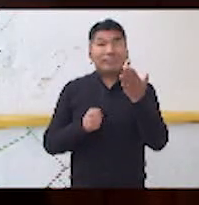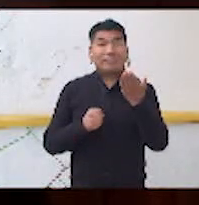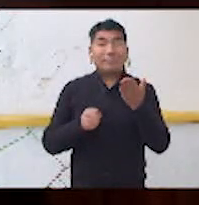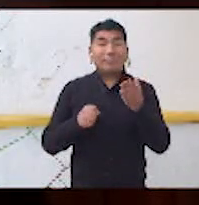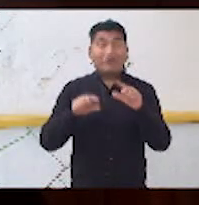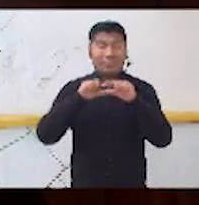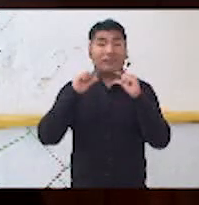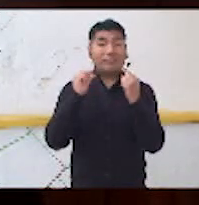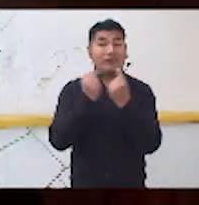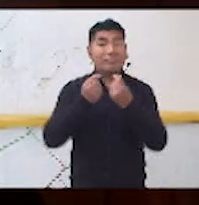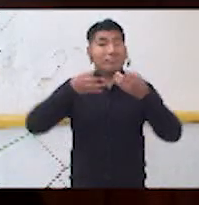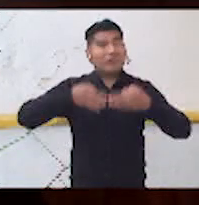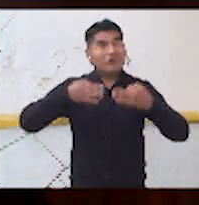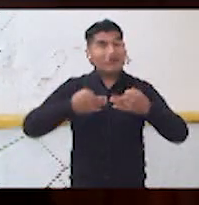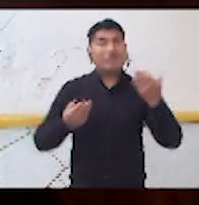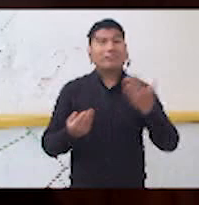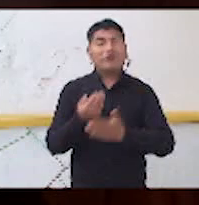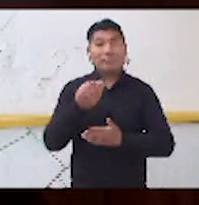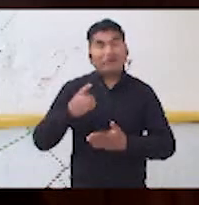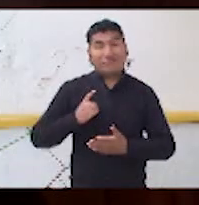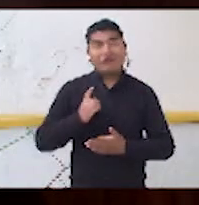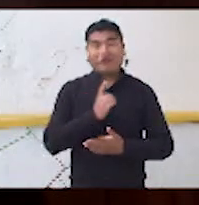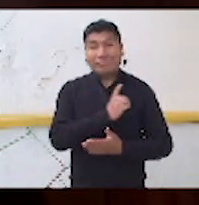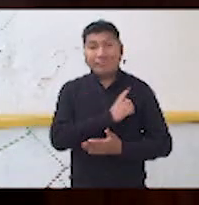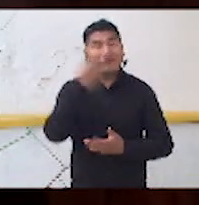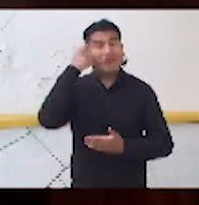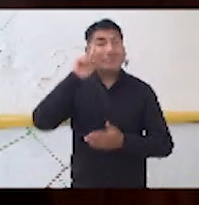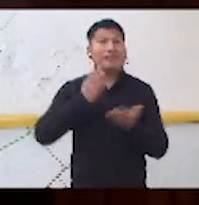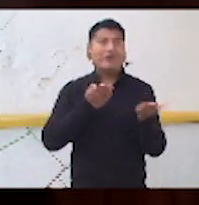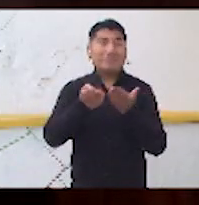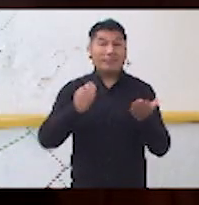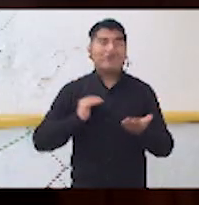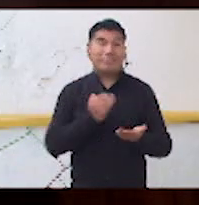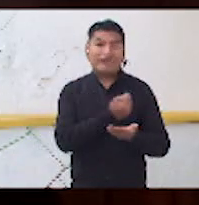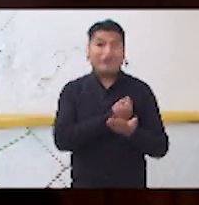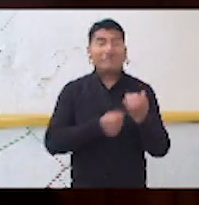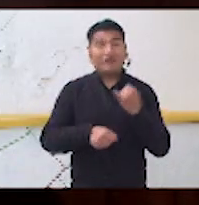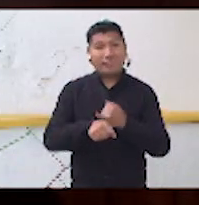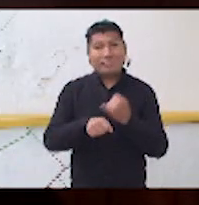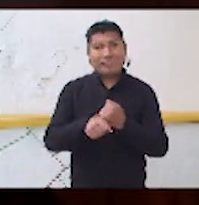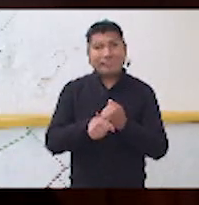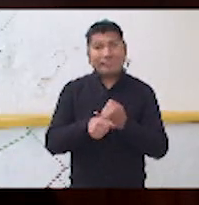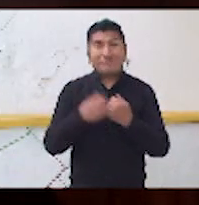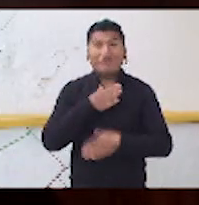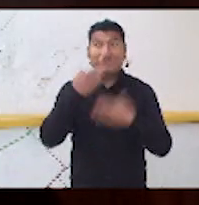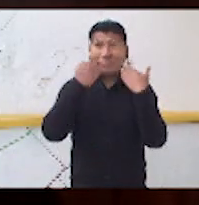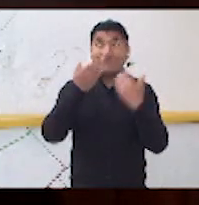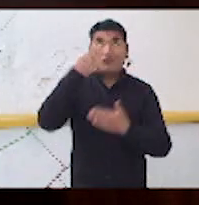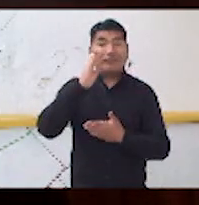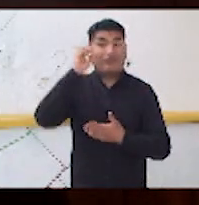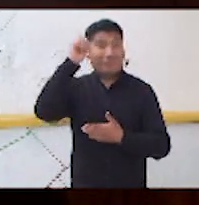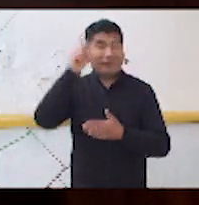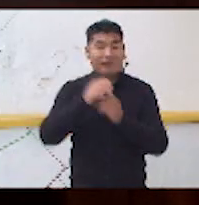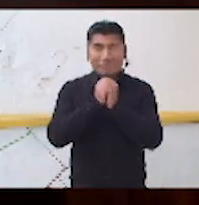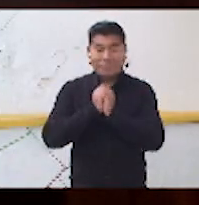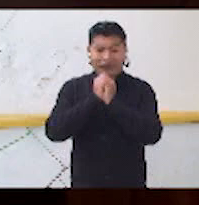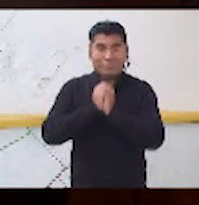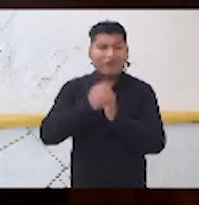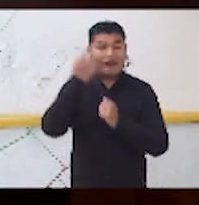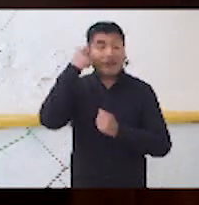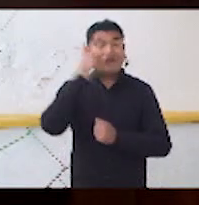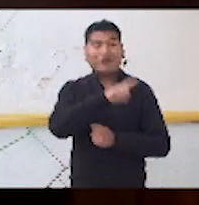ordenación de 4 nuevos diáconos para el servicio de nuestra iglesia. Damos gracias a Dios y oramos por